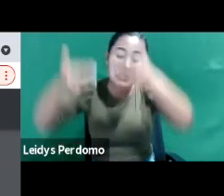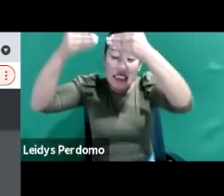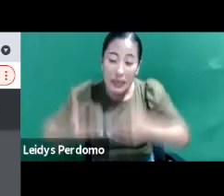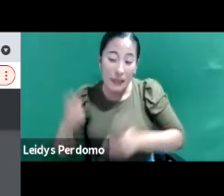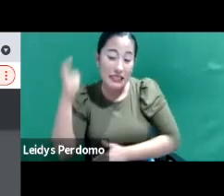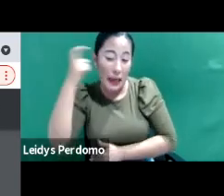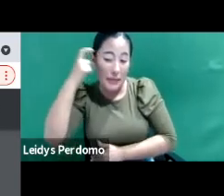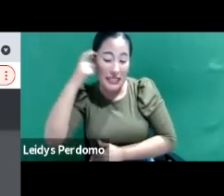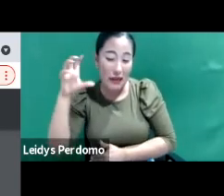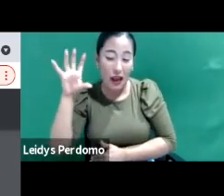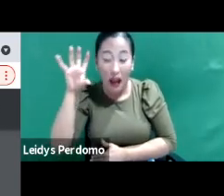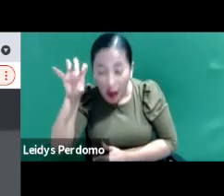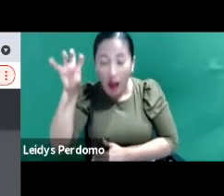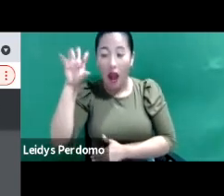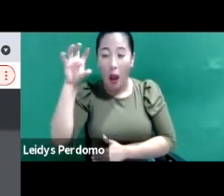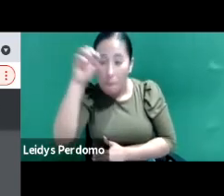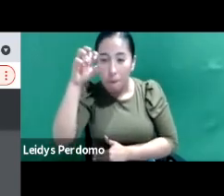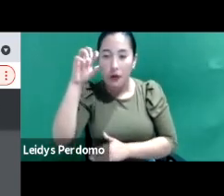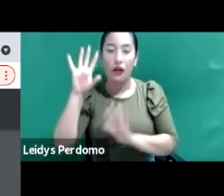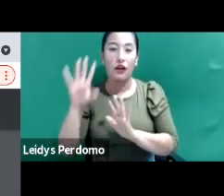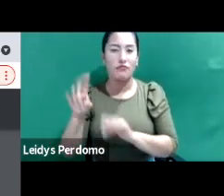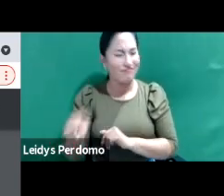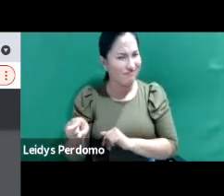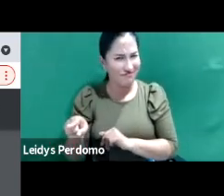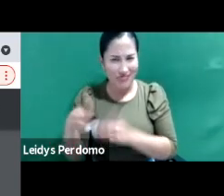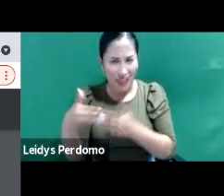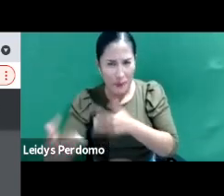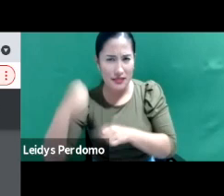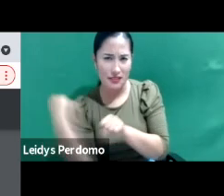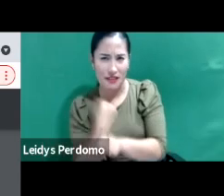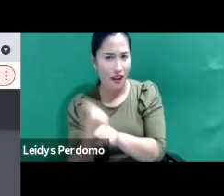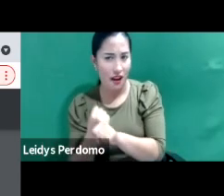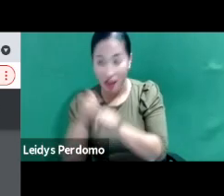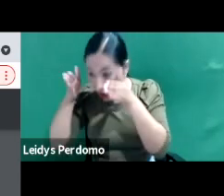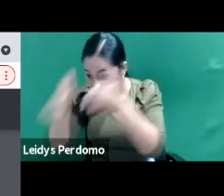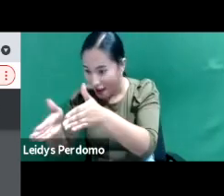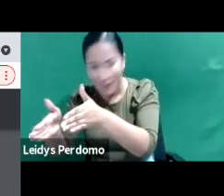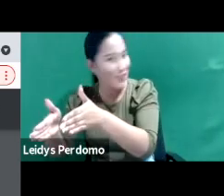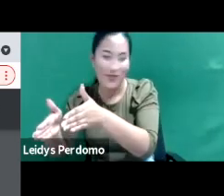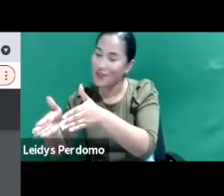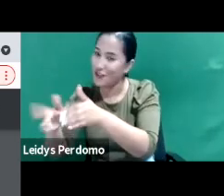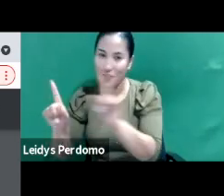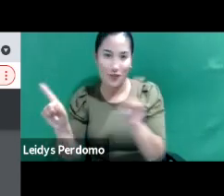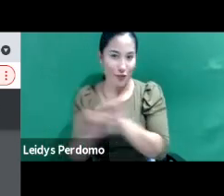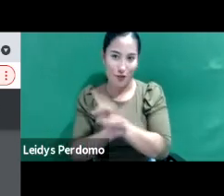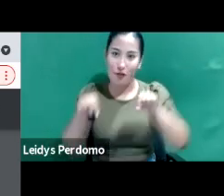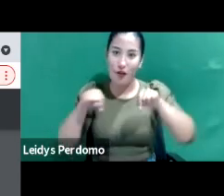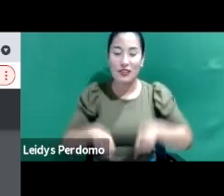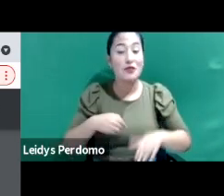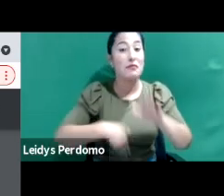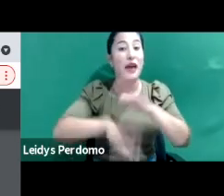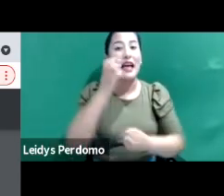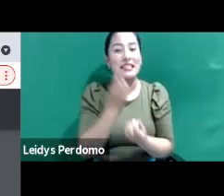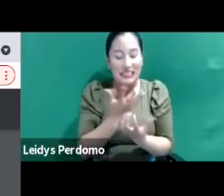no va a ser nuestro foco, porque esto es un cambio de tipo estructural, ¿no es cierto? Nosotros